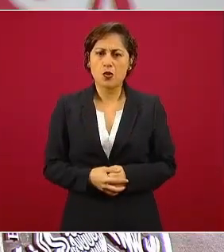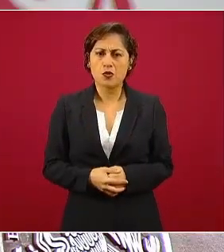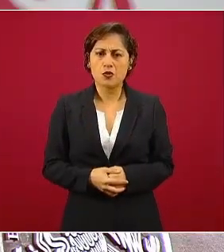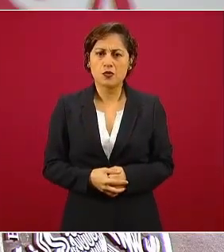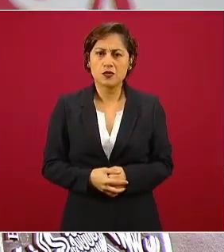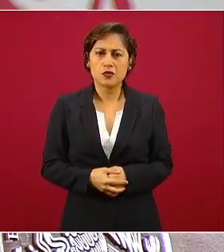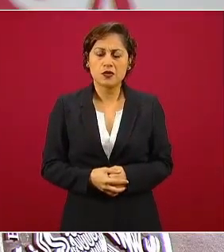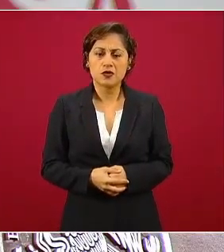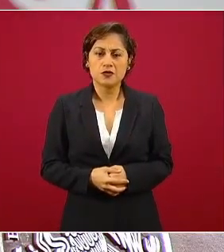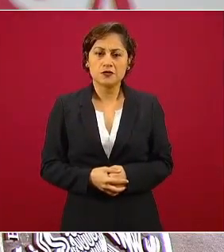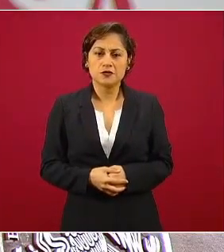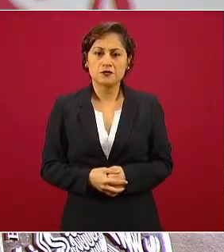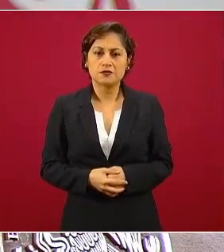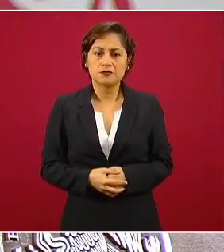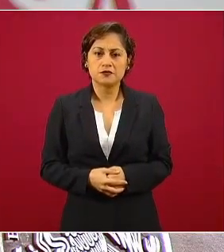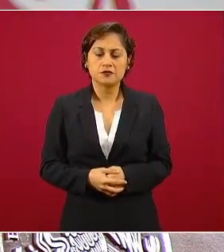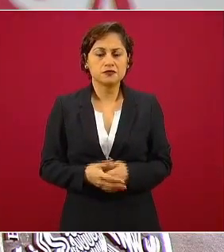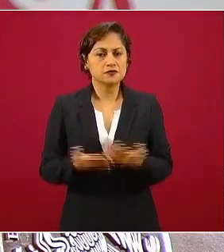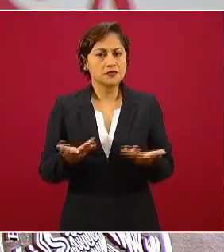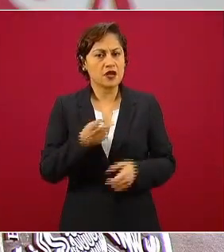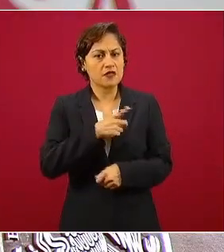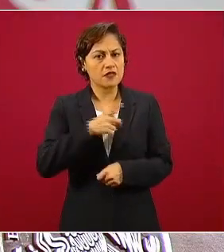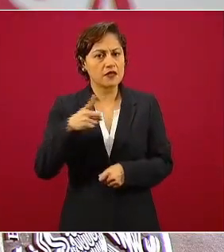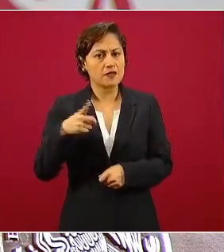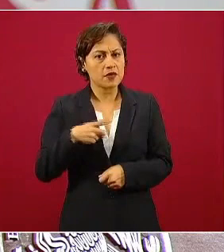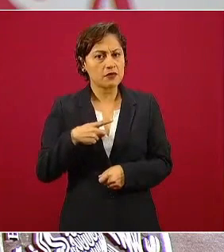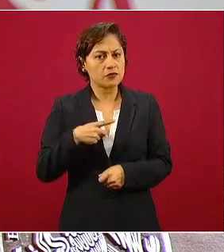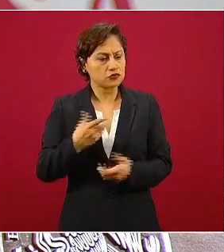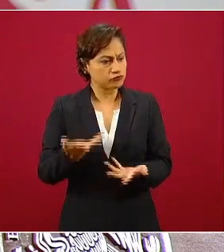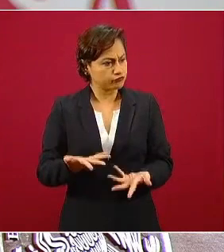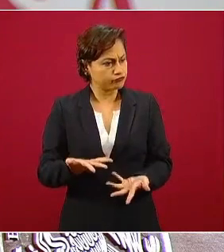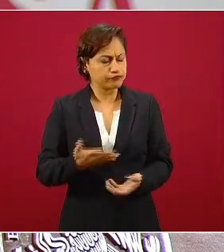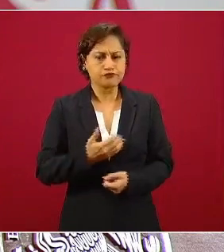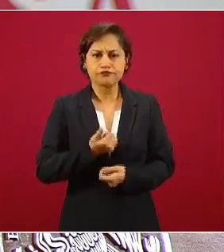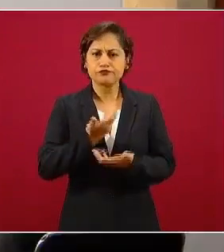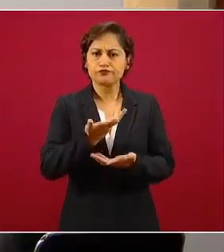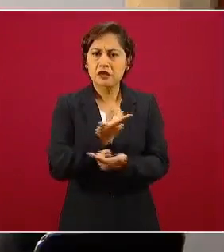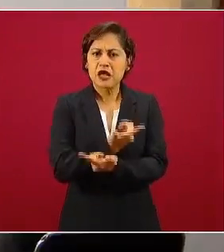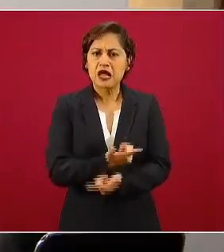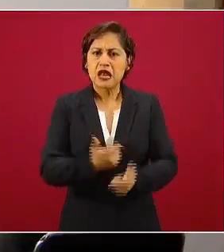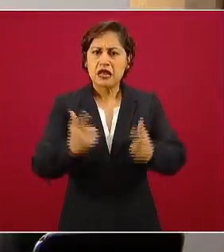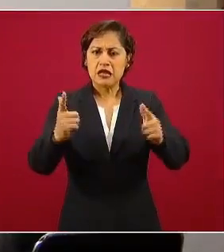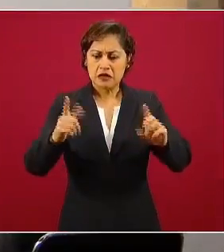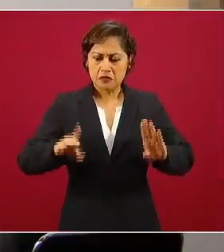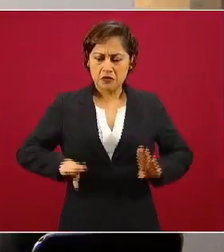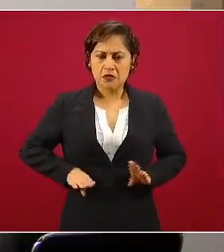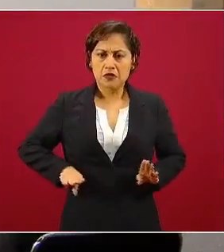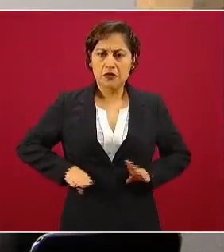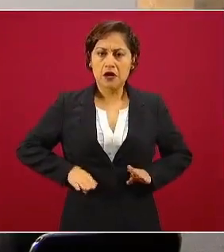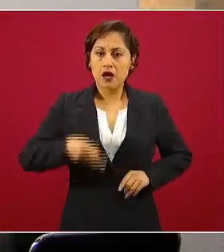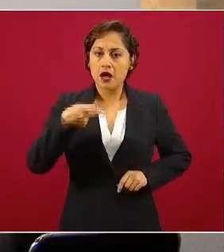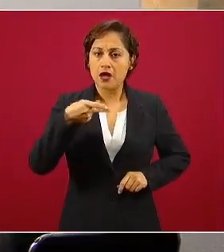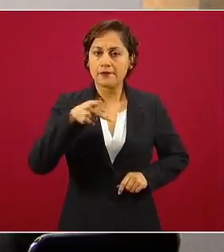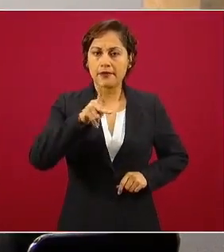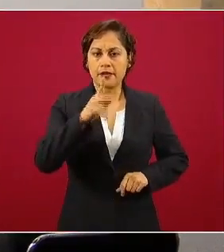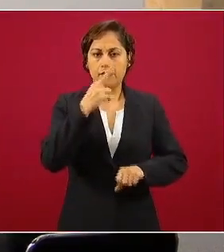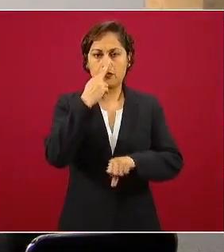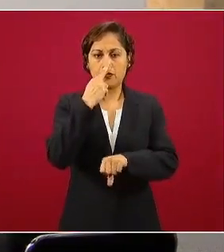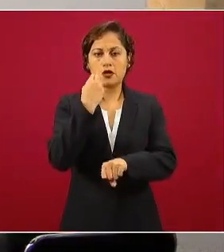que actuemos siempre con libertad y con responsabilidad,